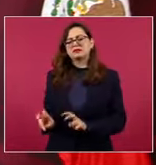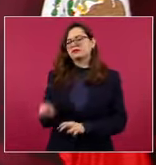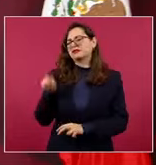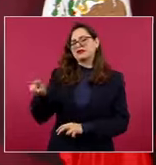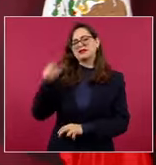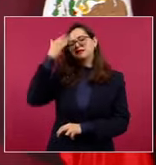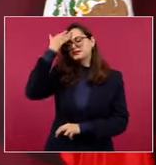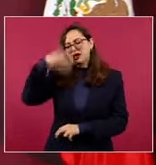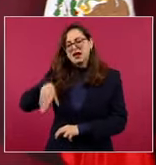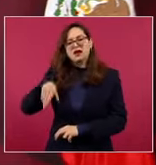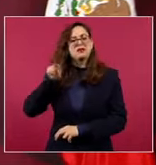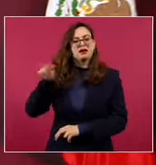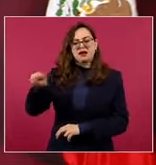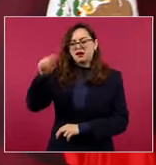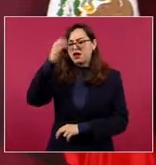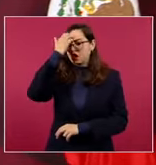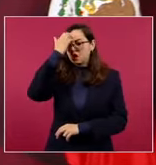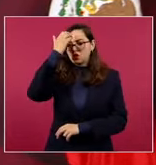Además,